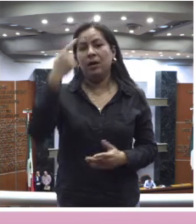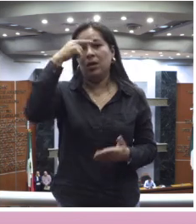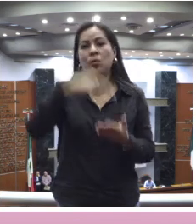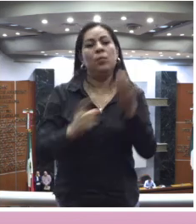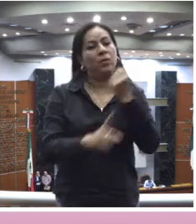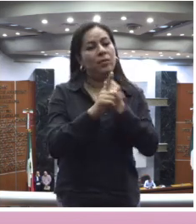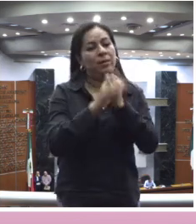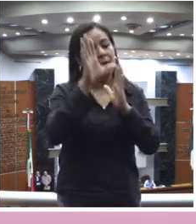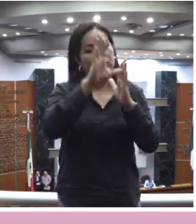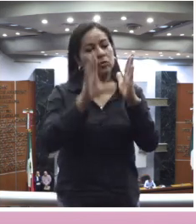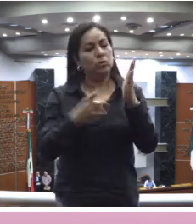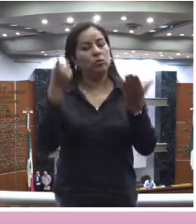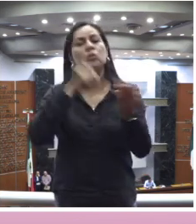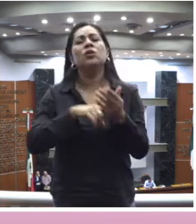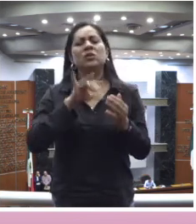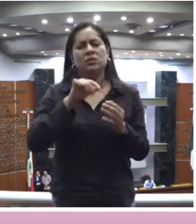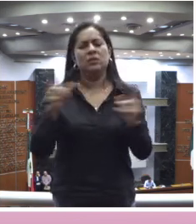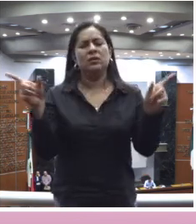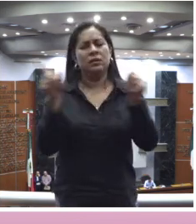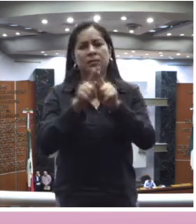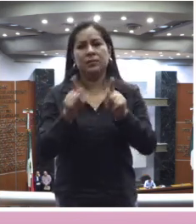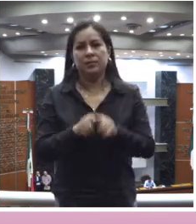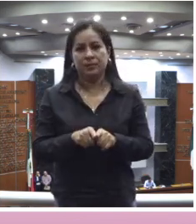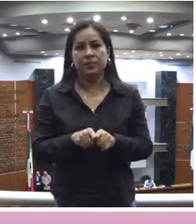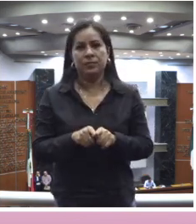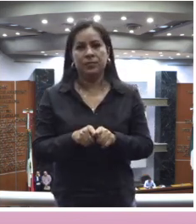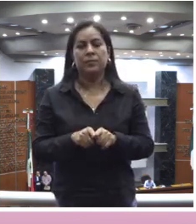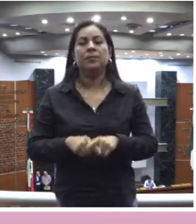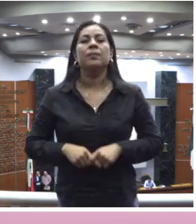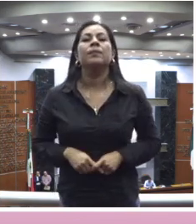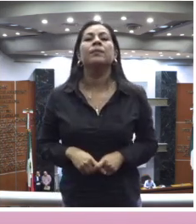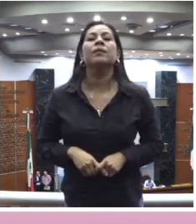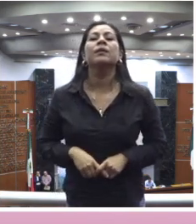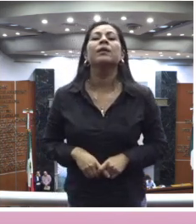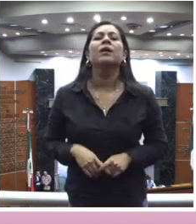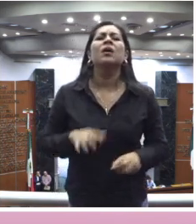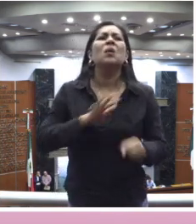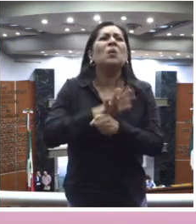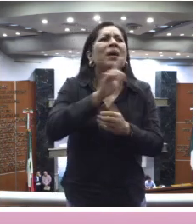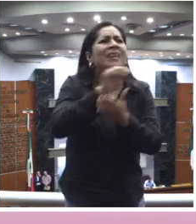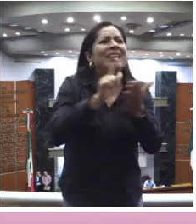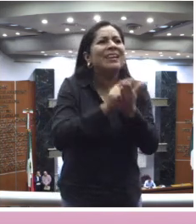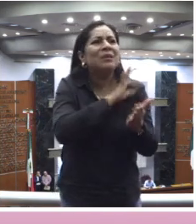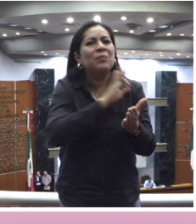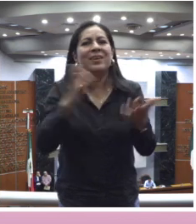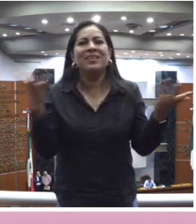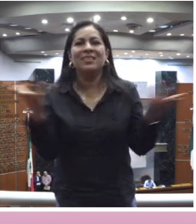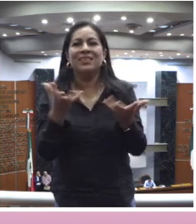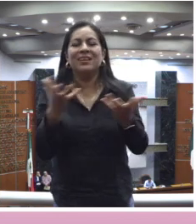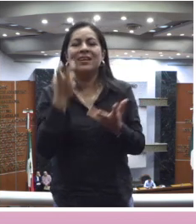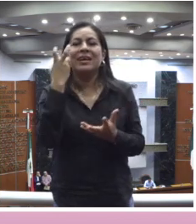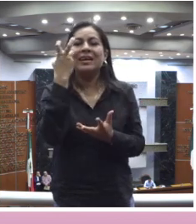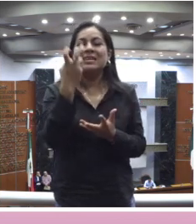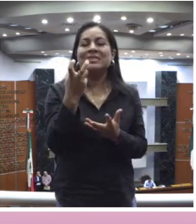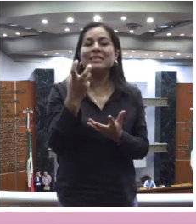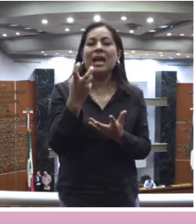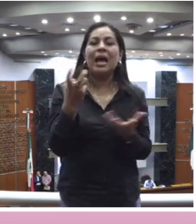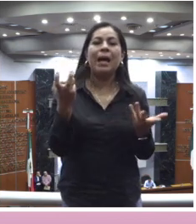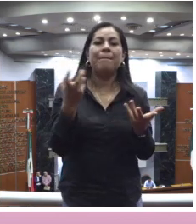crisis constitucional. Sí, presidente. ¿Qué legitimidad puede tener